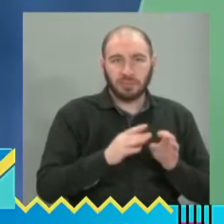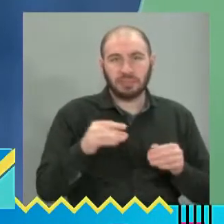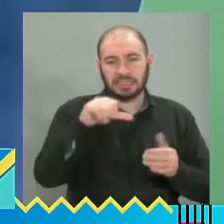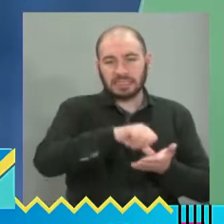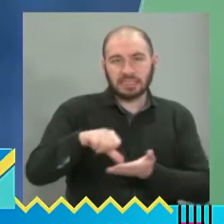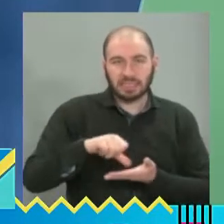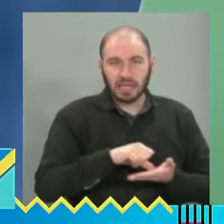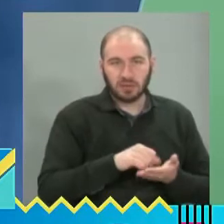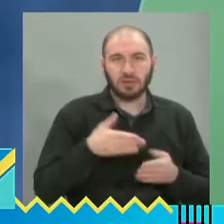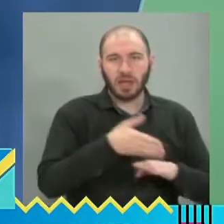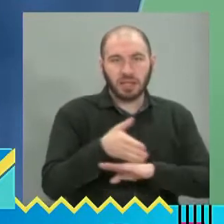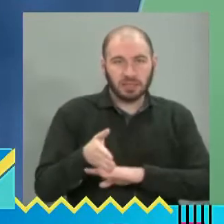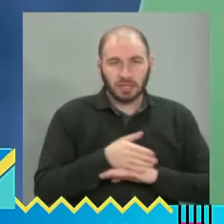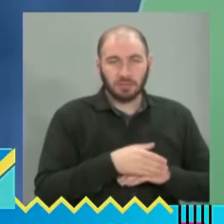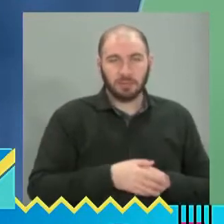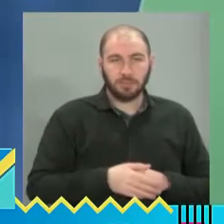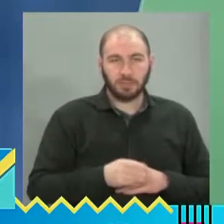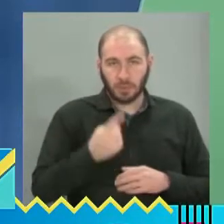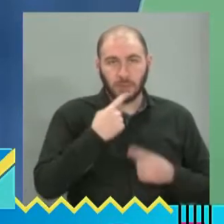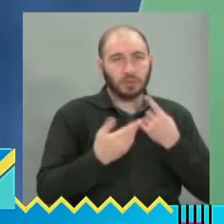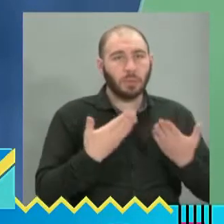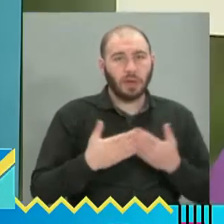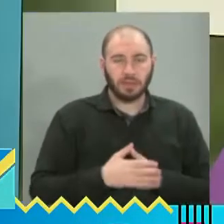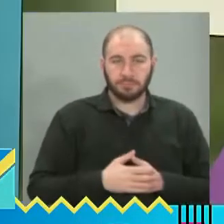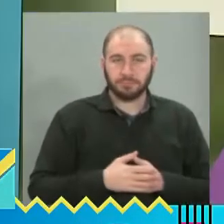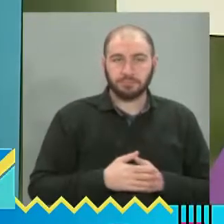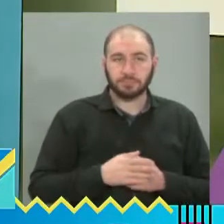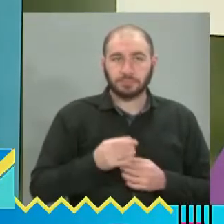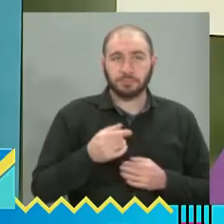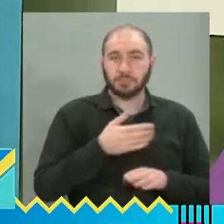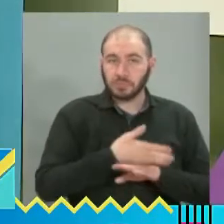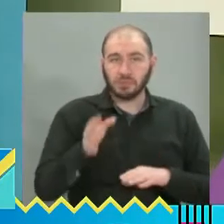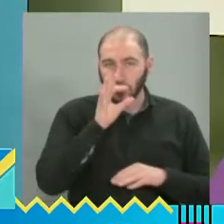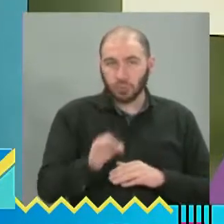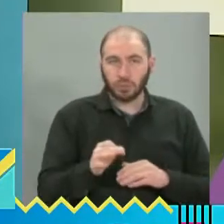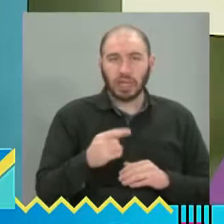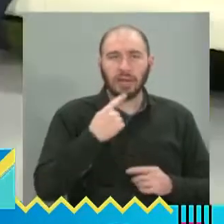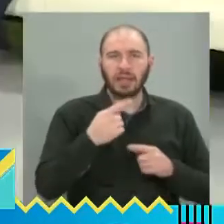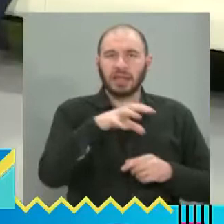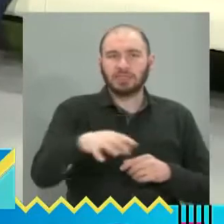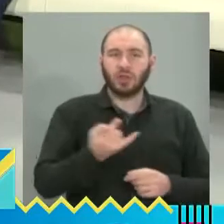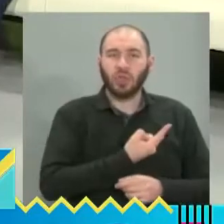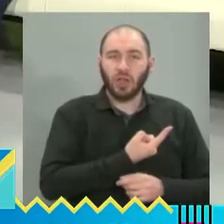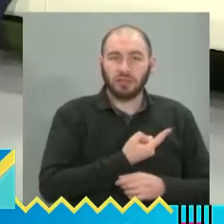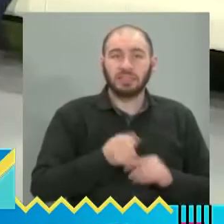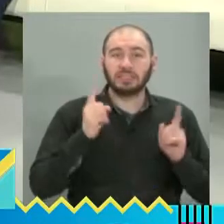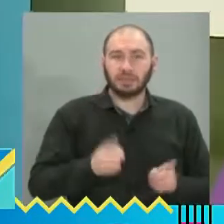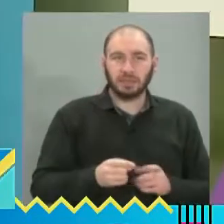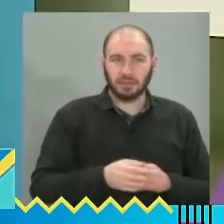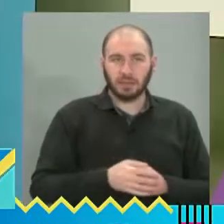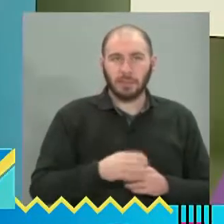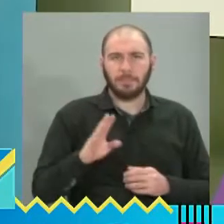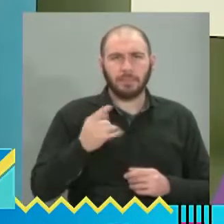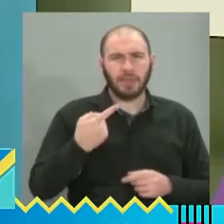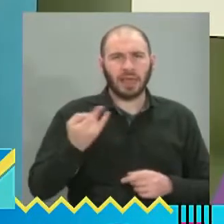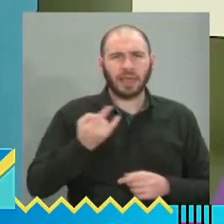centros que son accesibles y se pueden consultar. Bien, como nunca es tarde, vamos a recordar cuáles son esos centros y también los ciertos